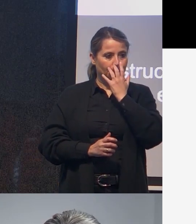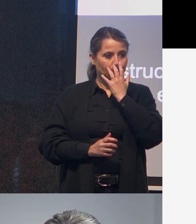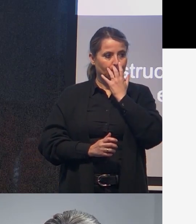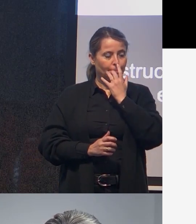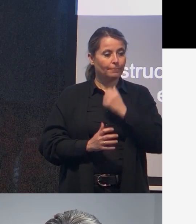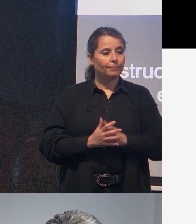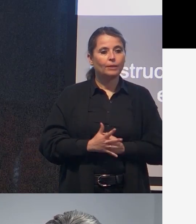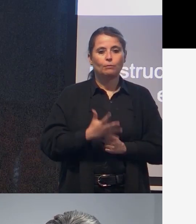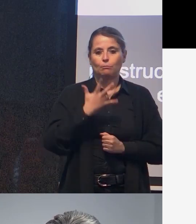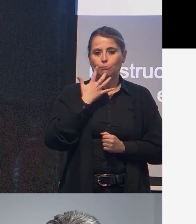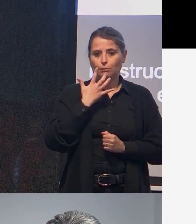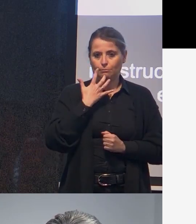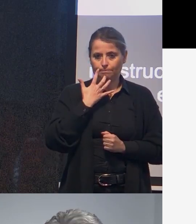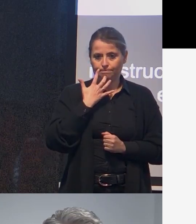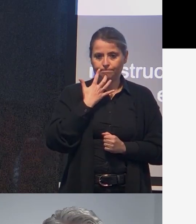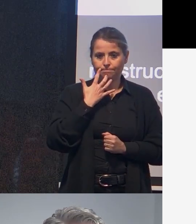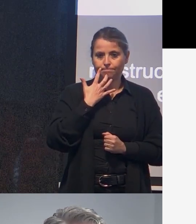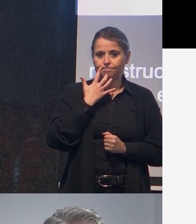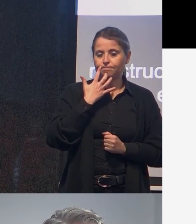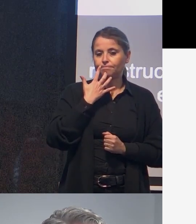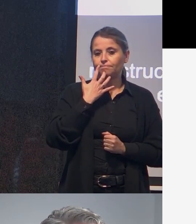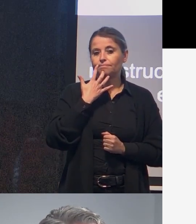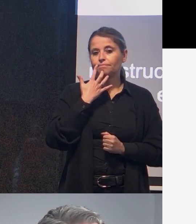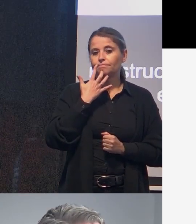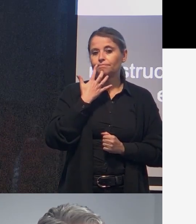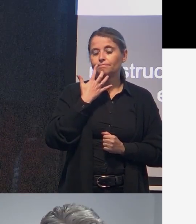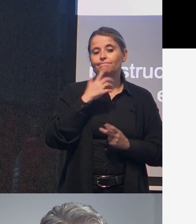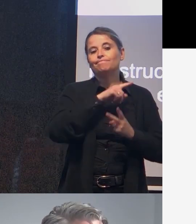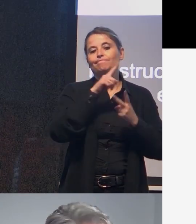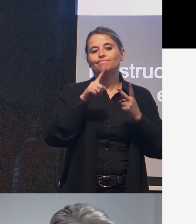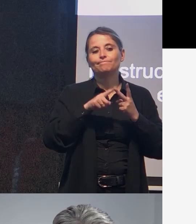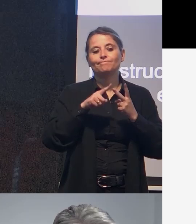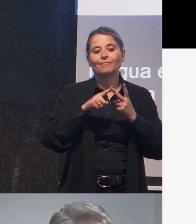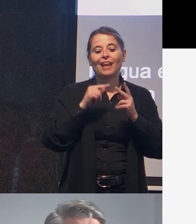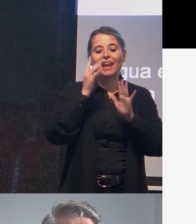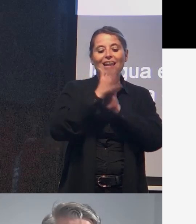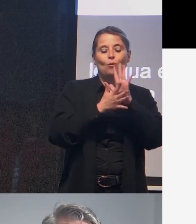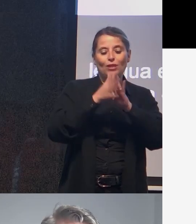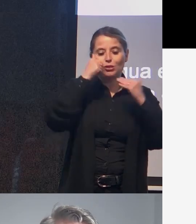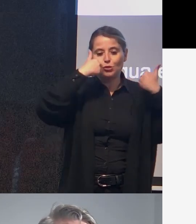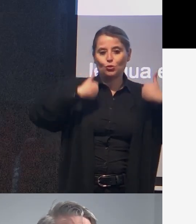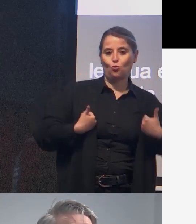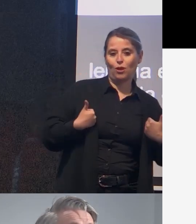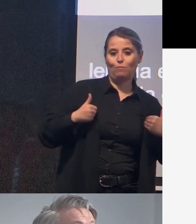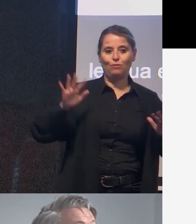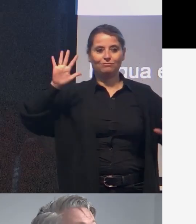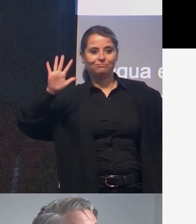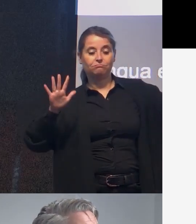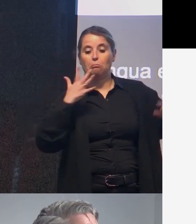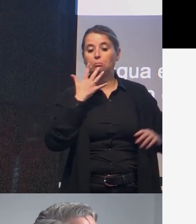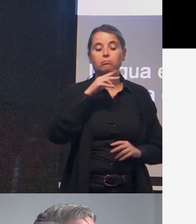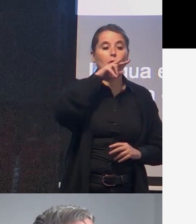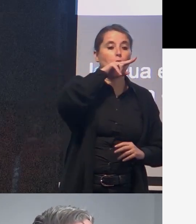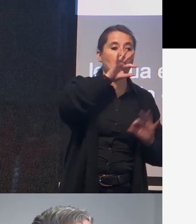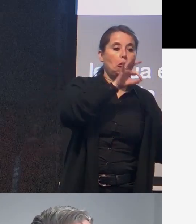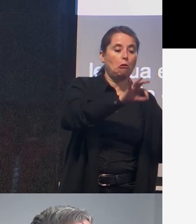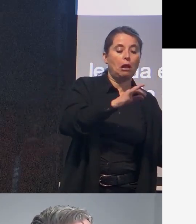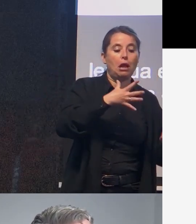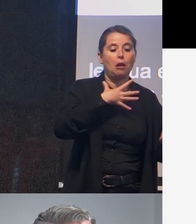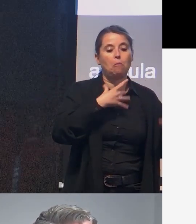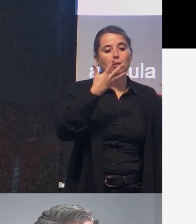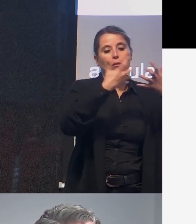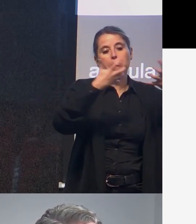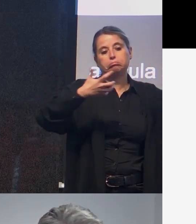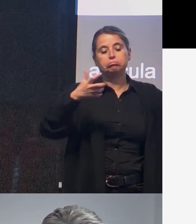Y otro aspecto es que la lengua se articula con el cuerpo. En el caso de las lenguas orales, pues todo el